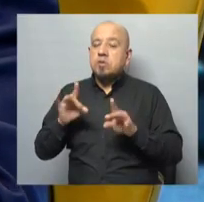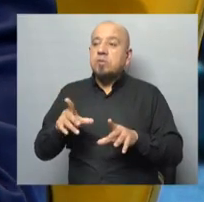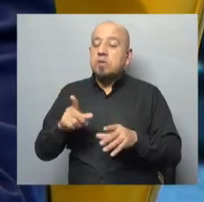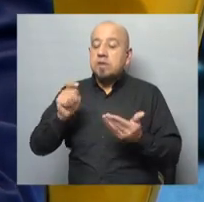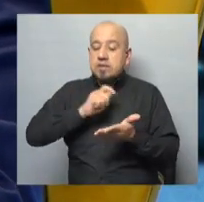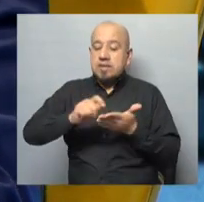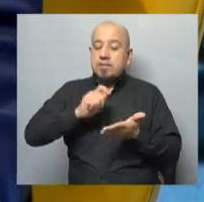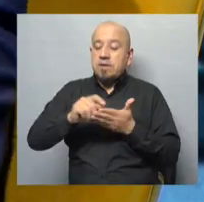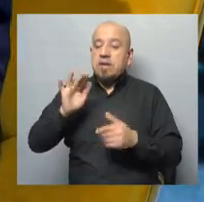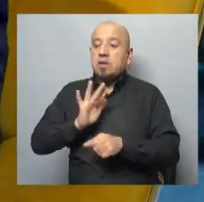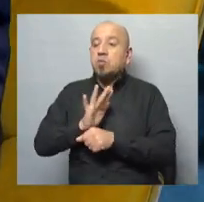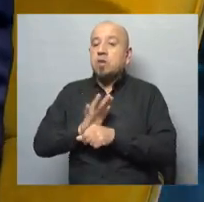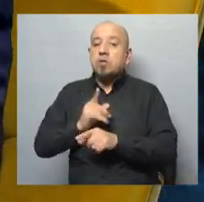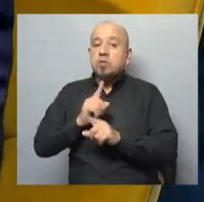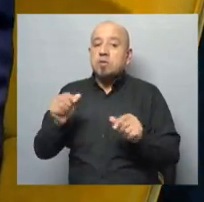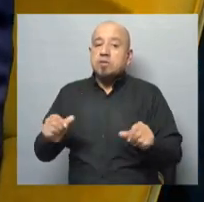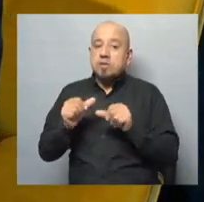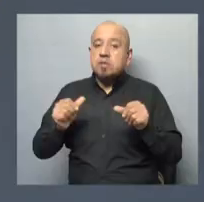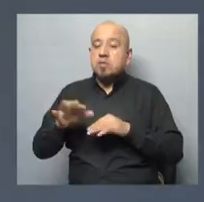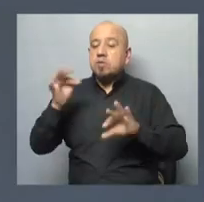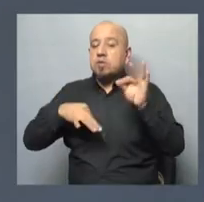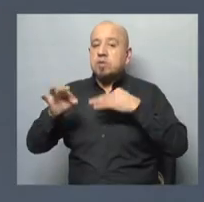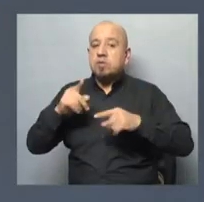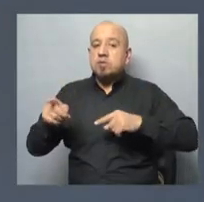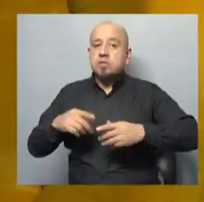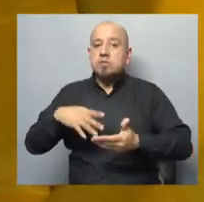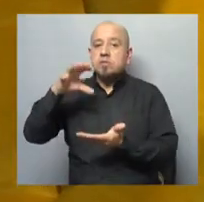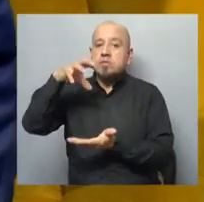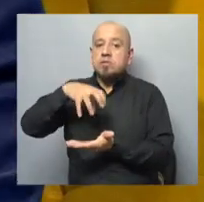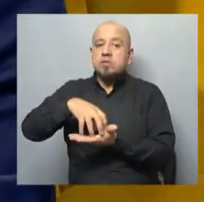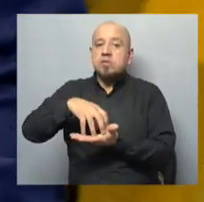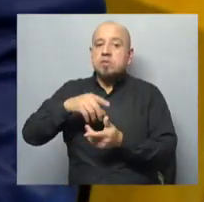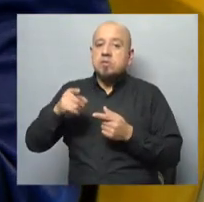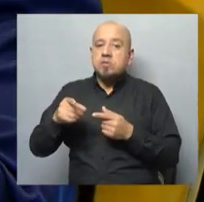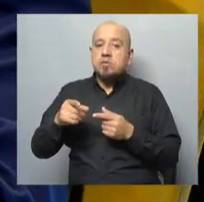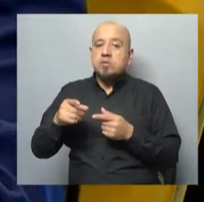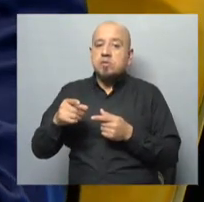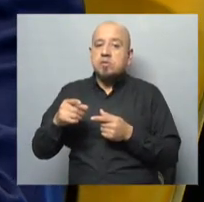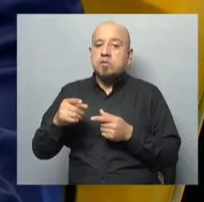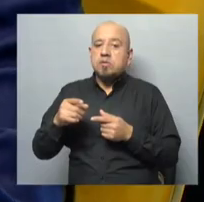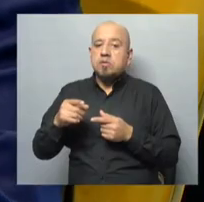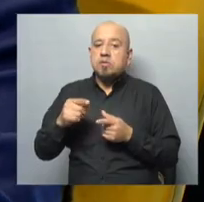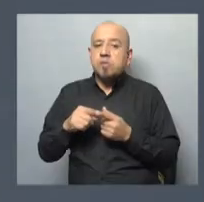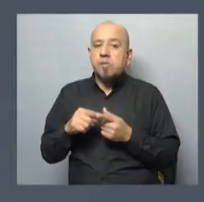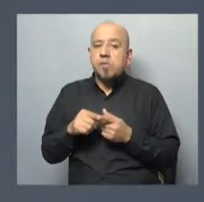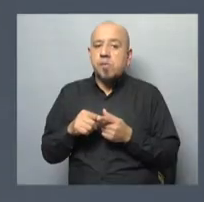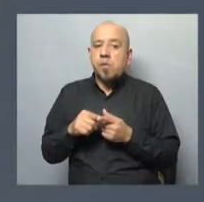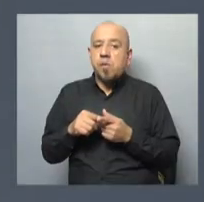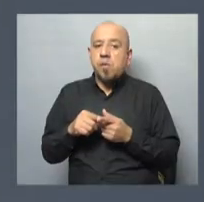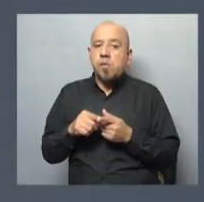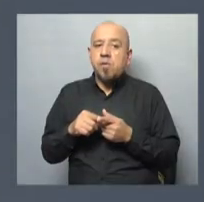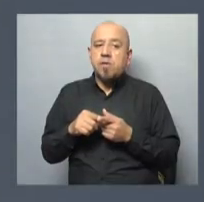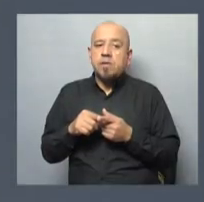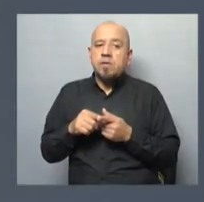sino también es construir un teatro si físicamente en el sentido de decir sí bueno